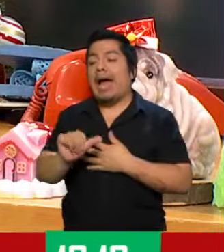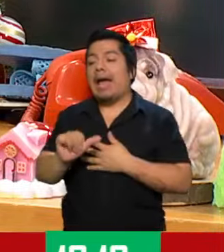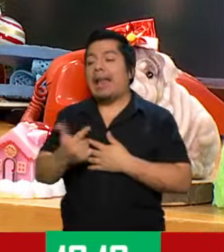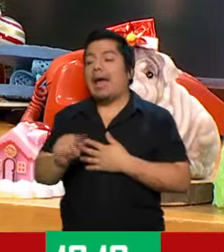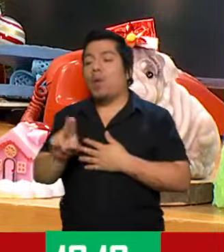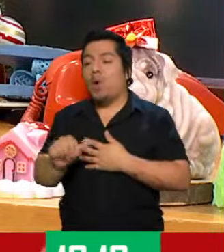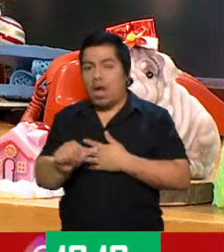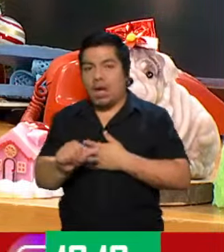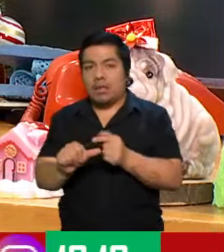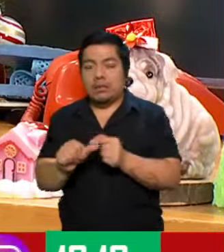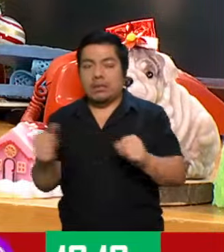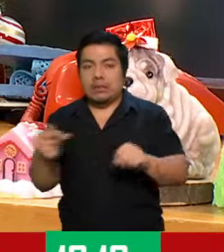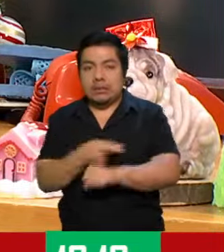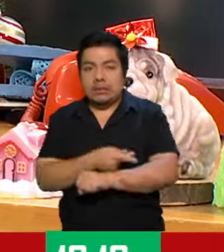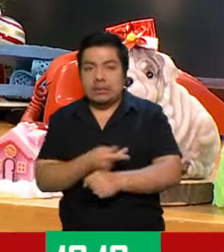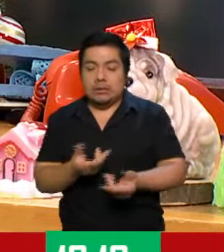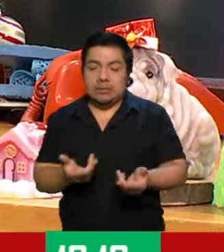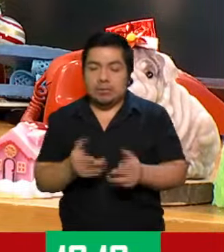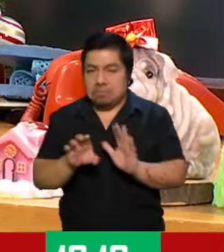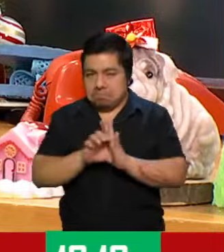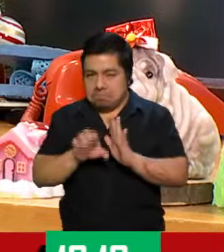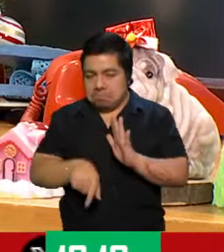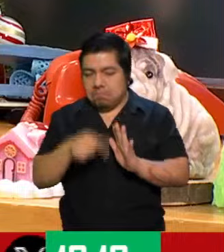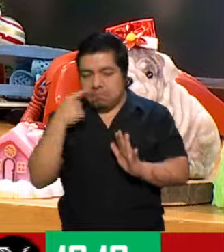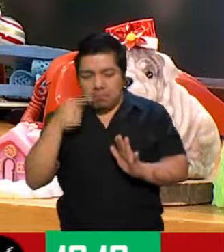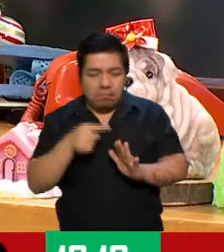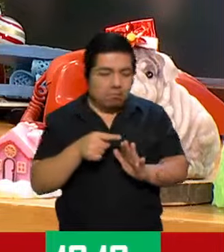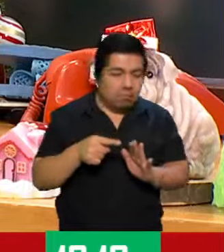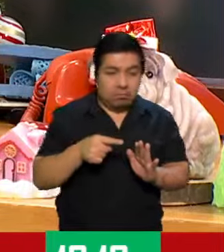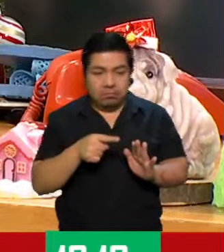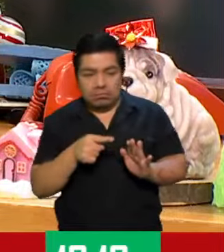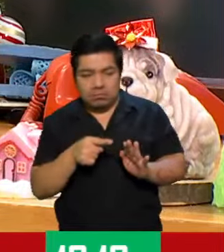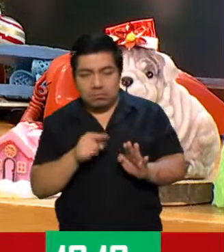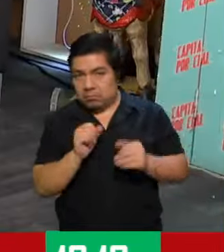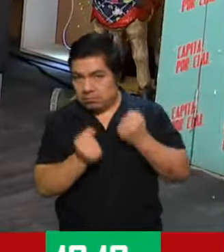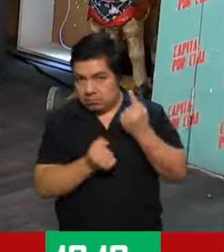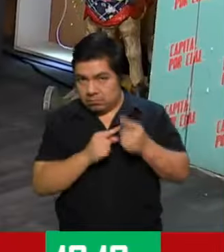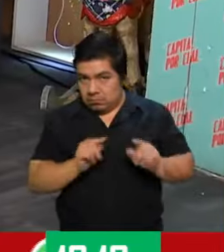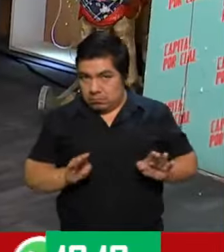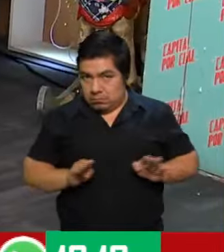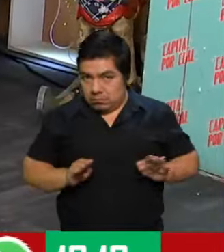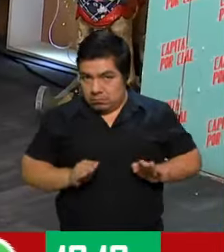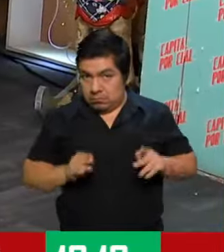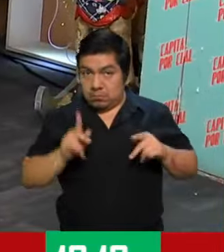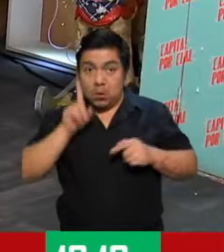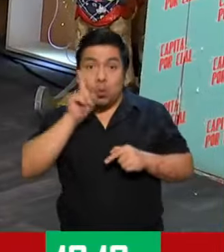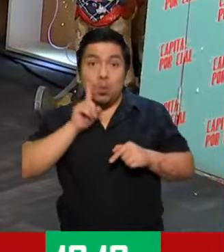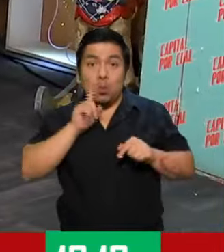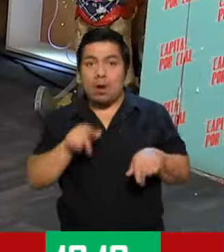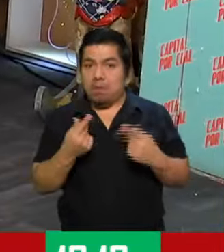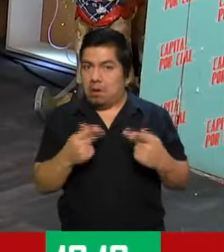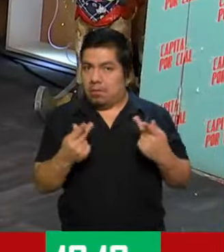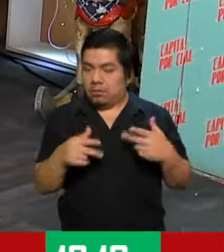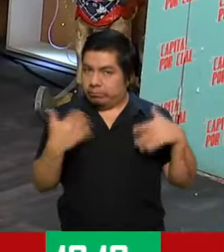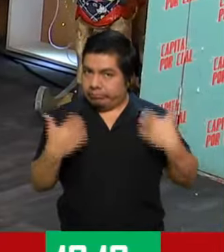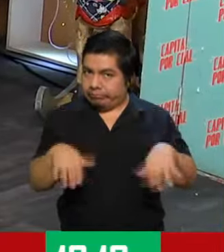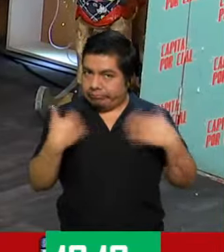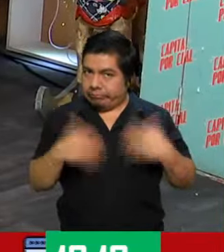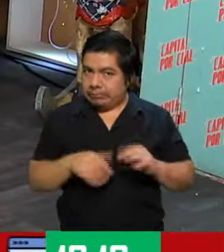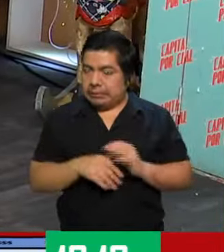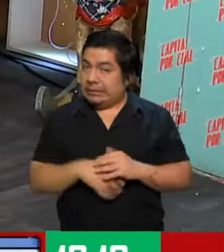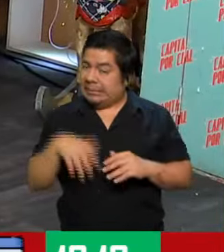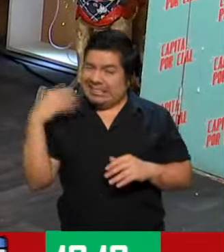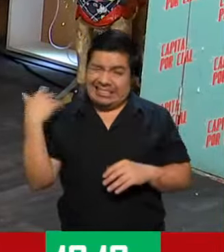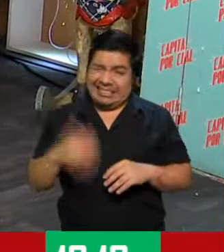la ciudad? Desde luego, cuando detectamos actividad o conductas como trata de personas, que es un delito además de un